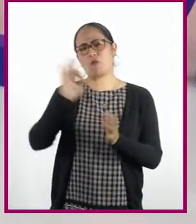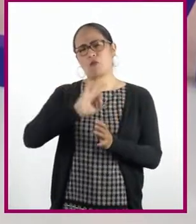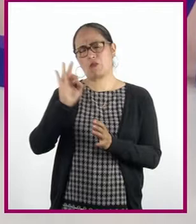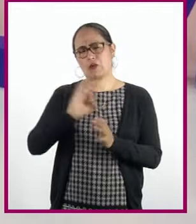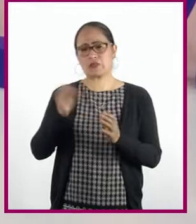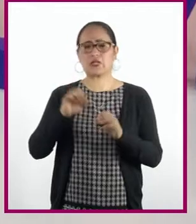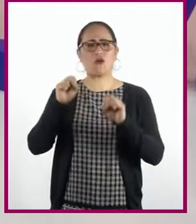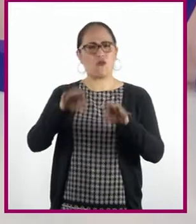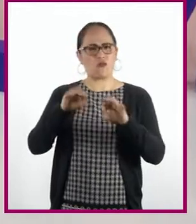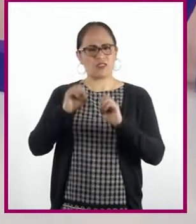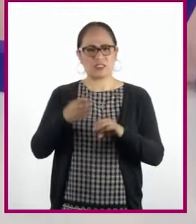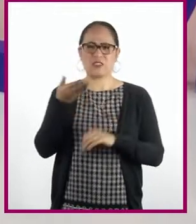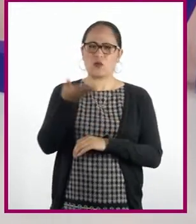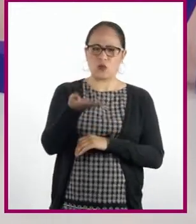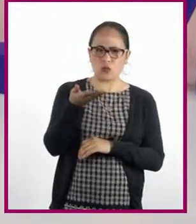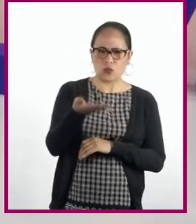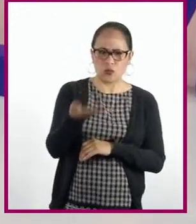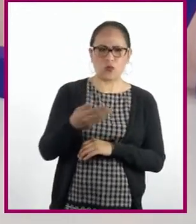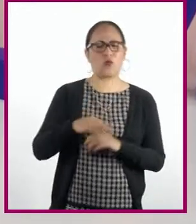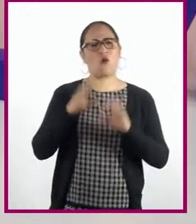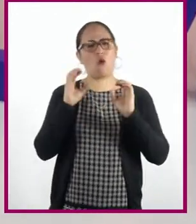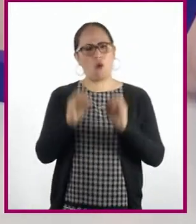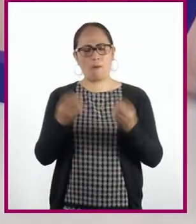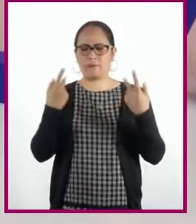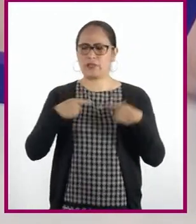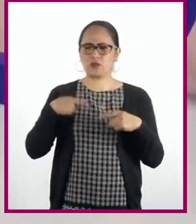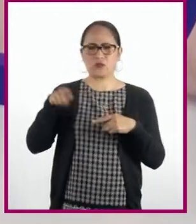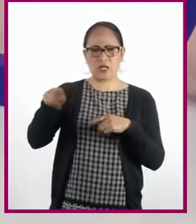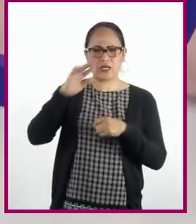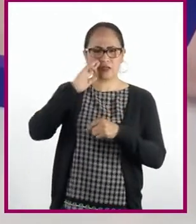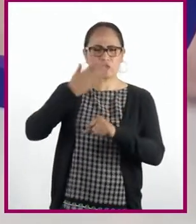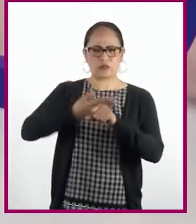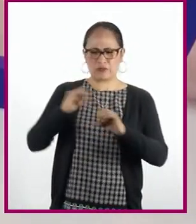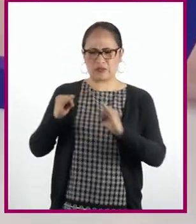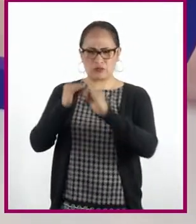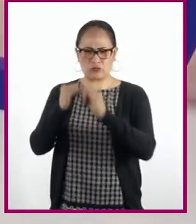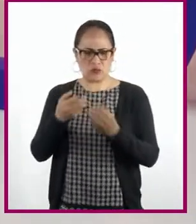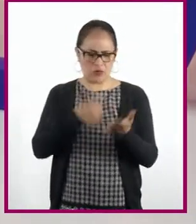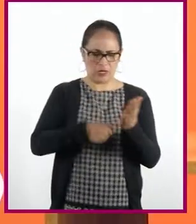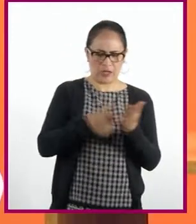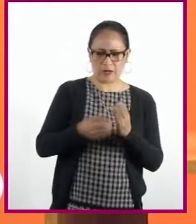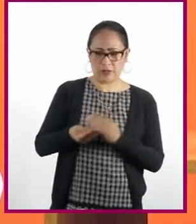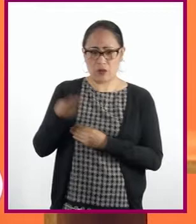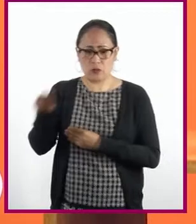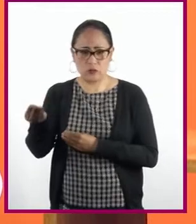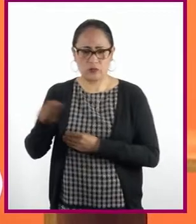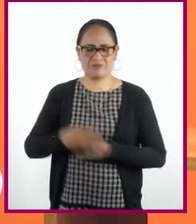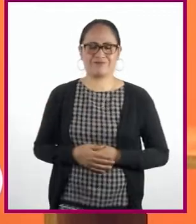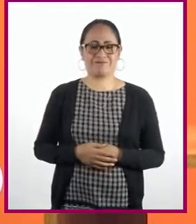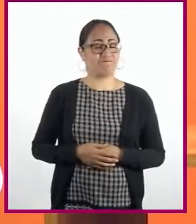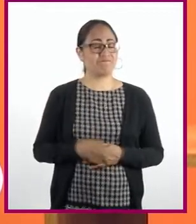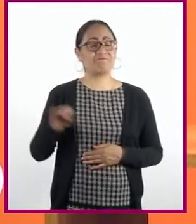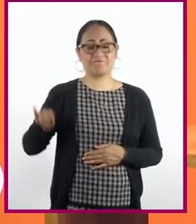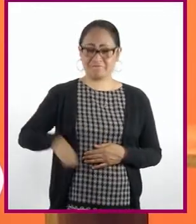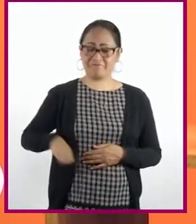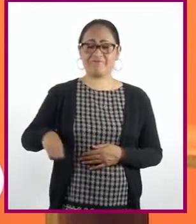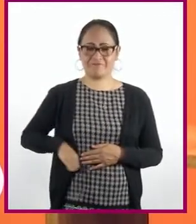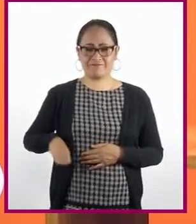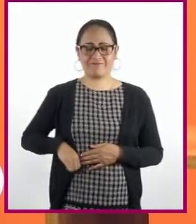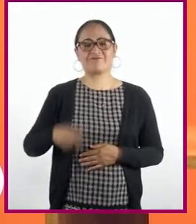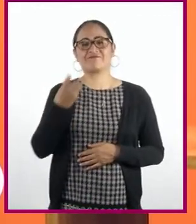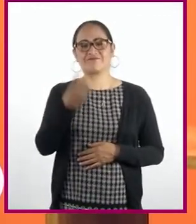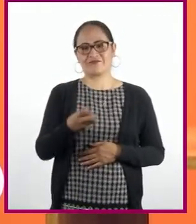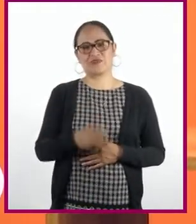o petición a alguna dependencia o persona encargada de alguna institución. ¡Qué interesante, profesora! Eso nos ayudará